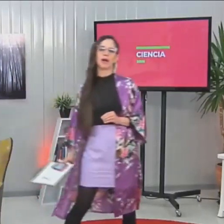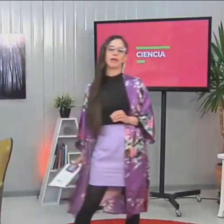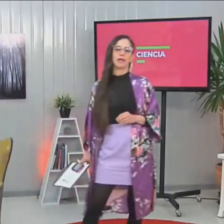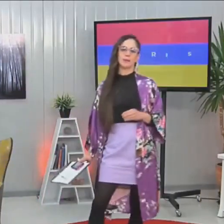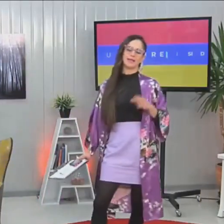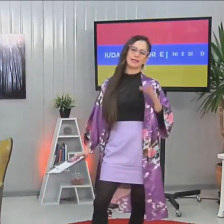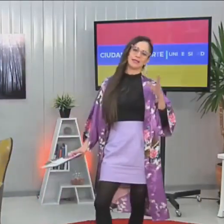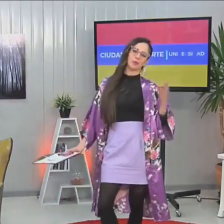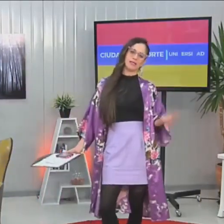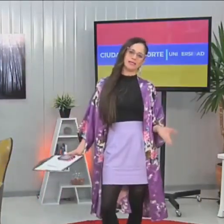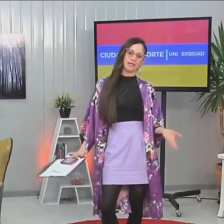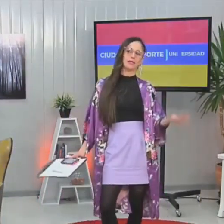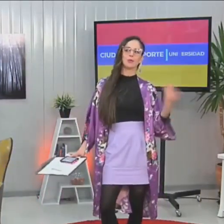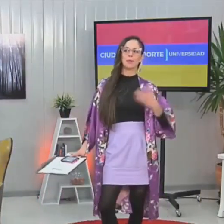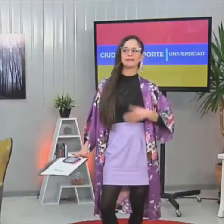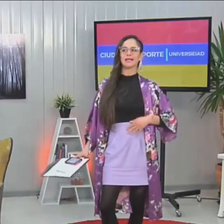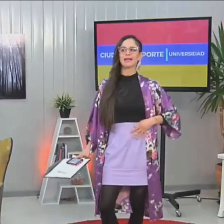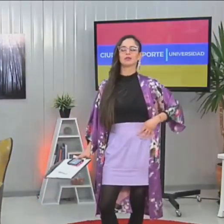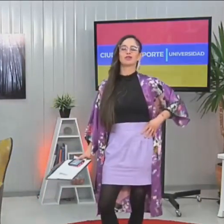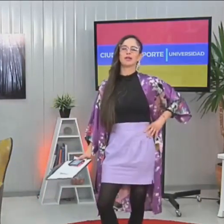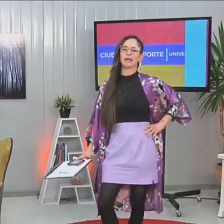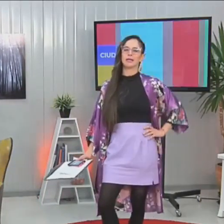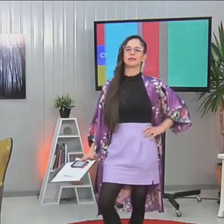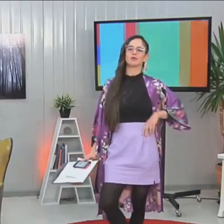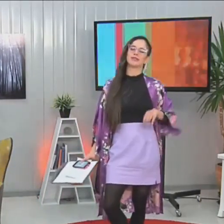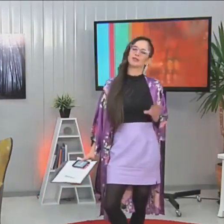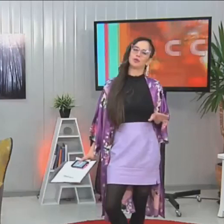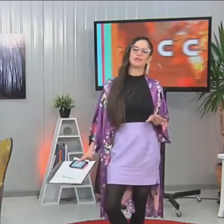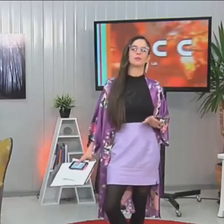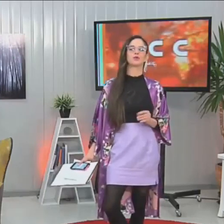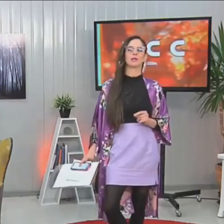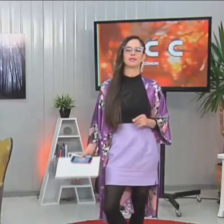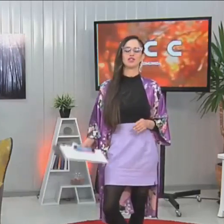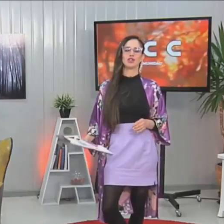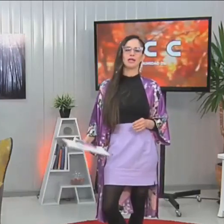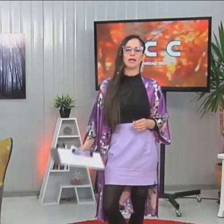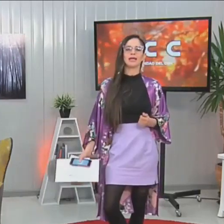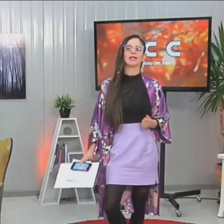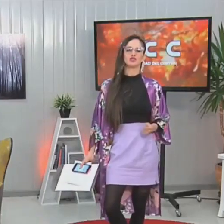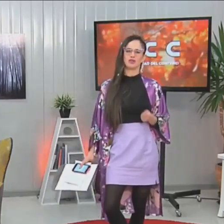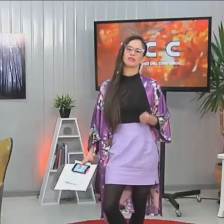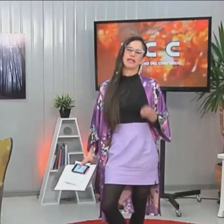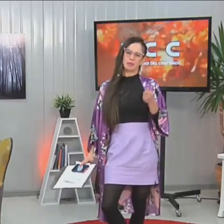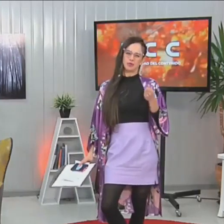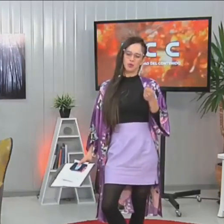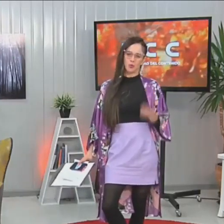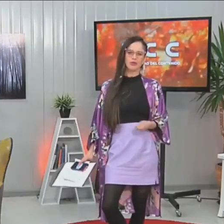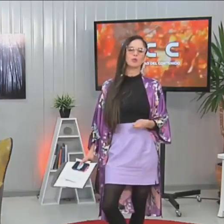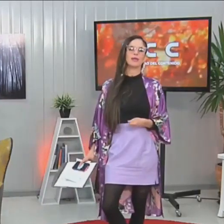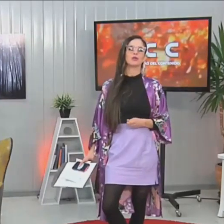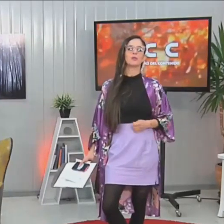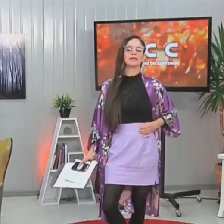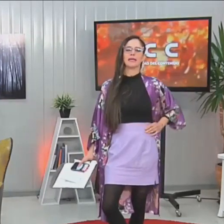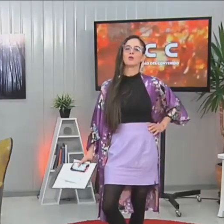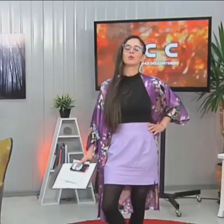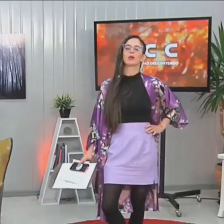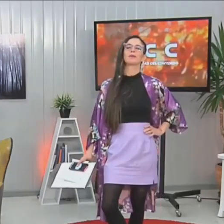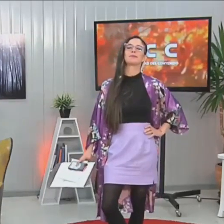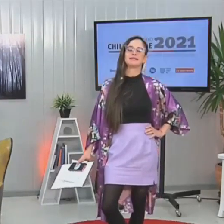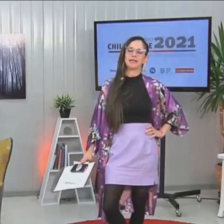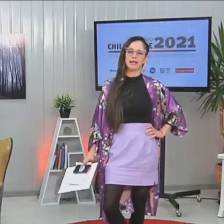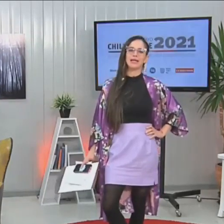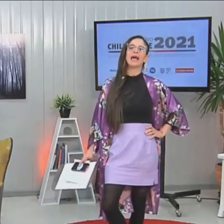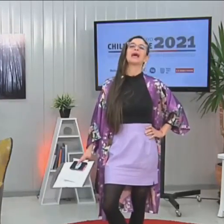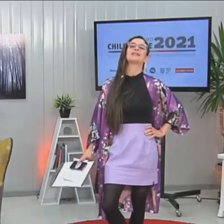Vamos a invitarte a que puedas seguir por las pantallas de nuestro canal, disfrutando de nuestra programación. Y nosotros vamos a estar aquí, por supuesto, esperándolos mañana en un